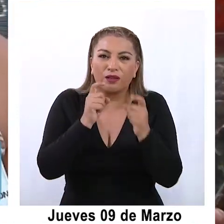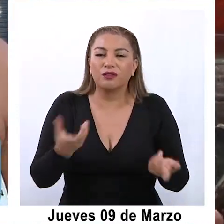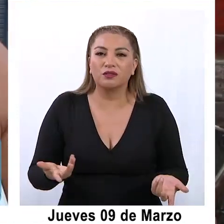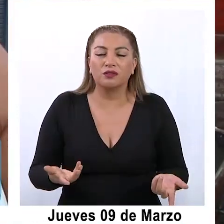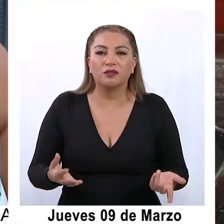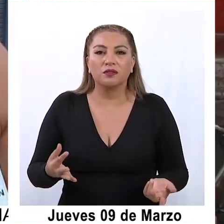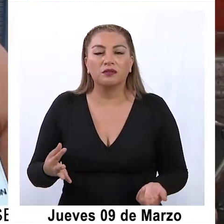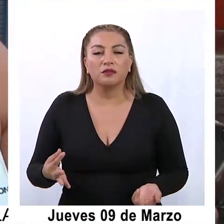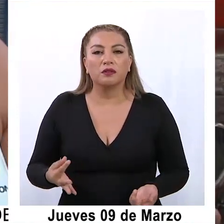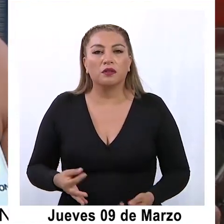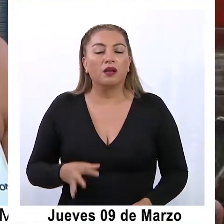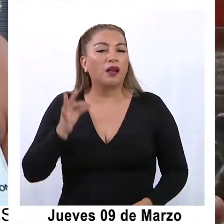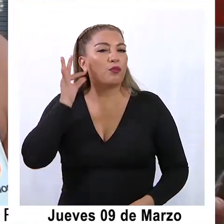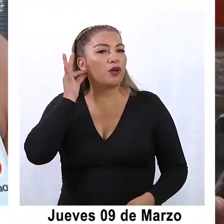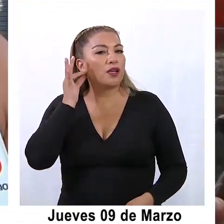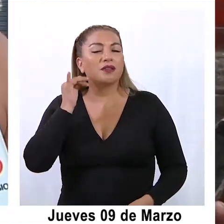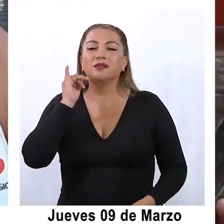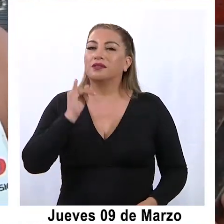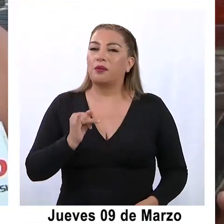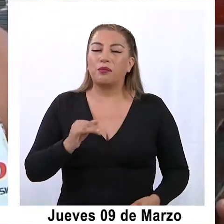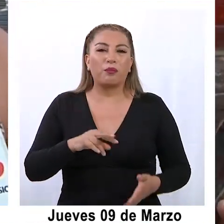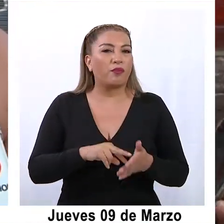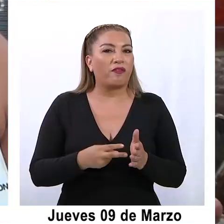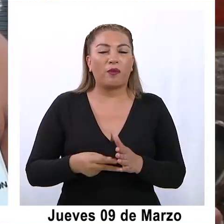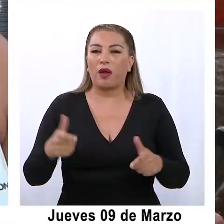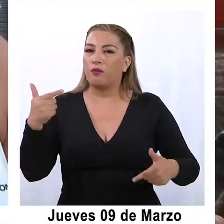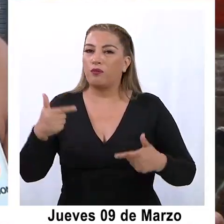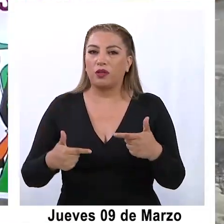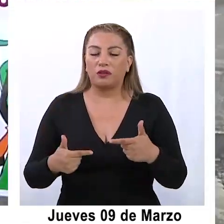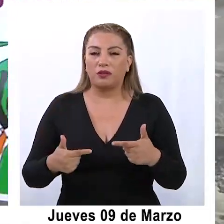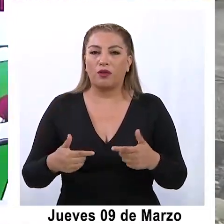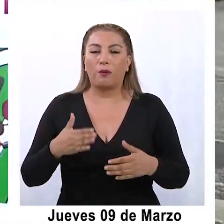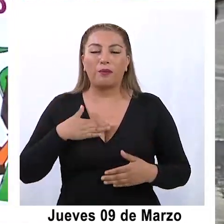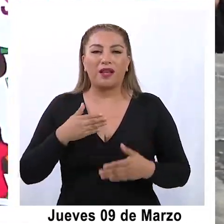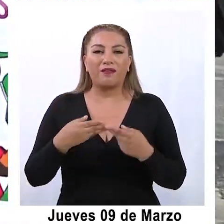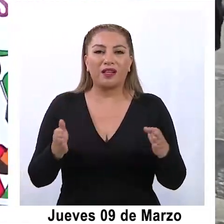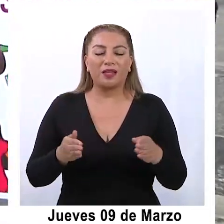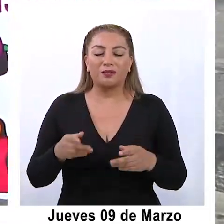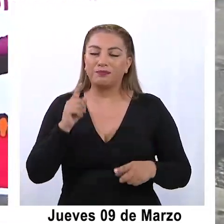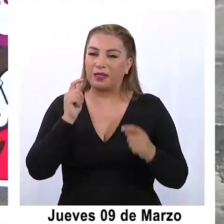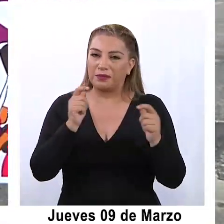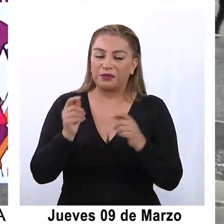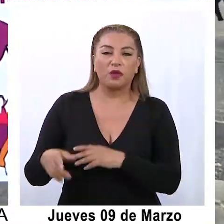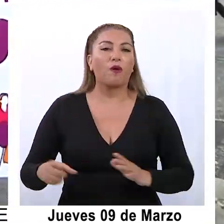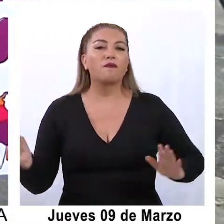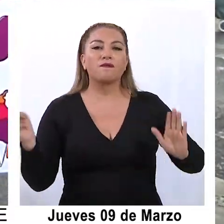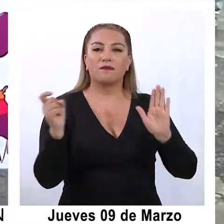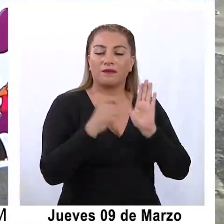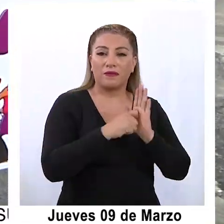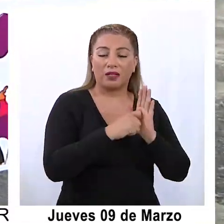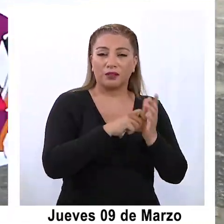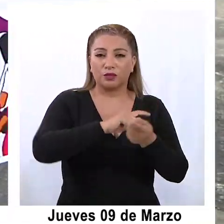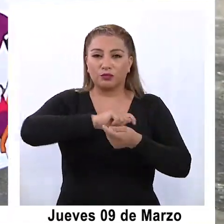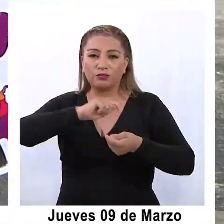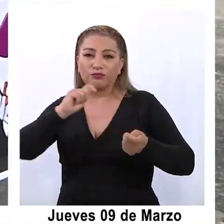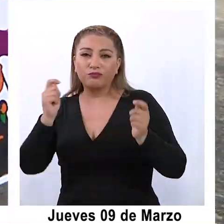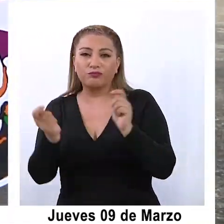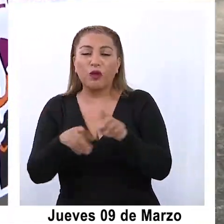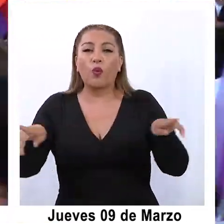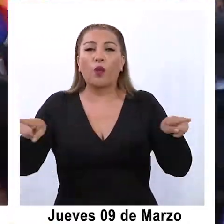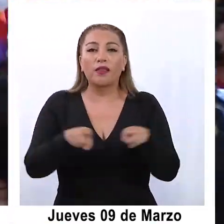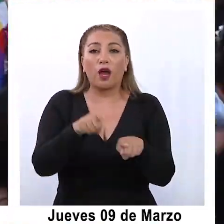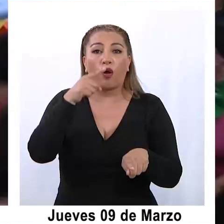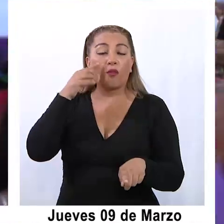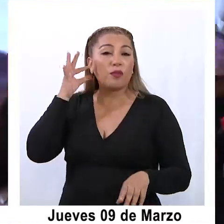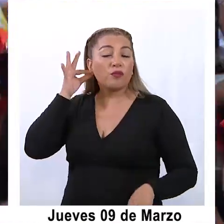Las mujeres, aunque siempre que hay crisis política, corre riesgo de su libertad. Una fecha marcada por la reivindicación de igualdad de